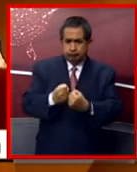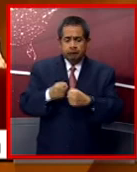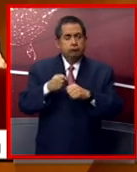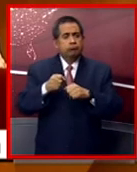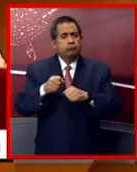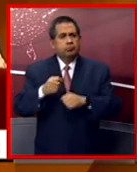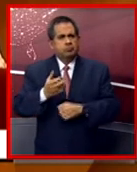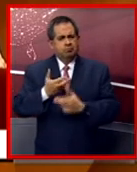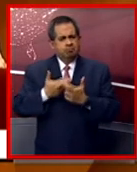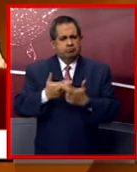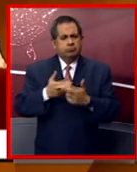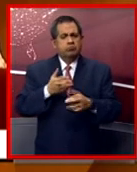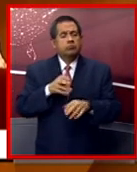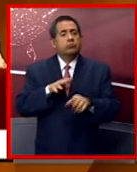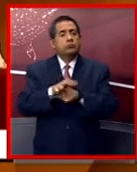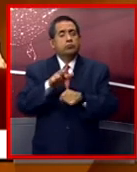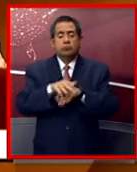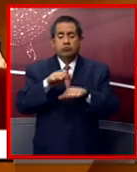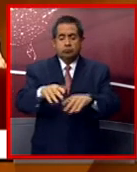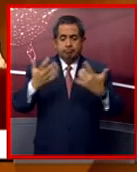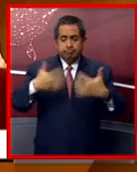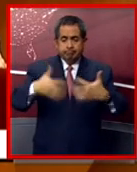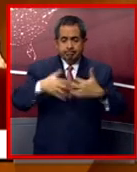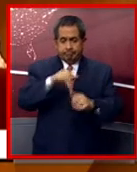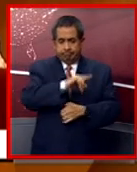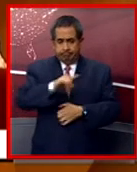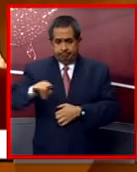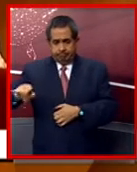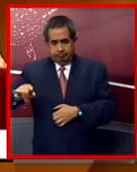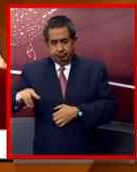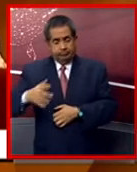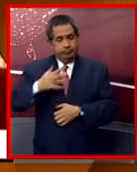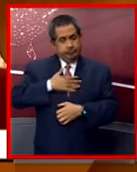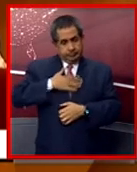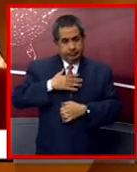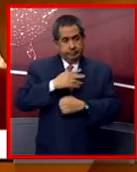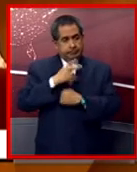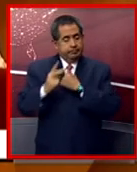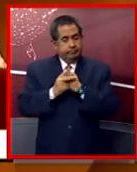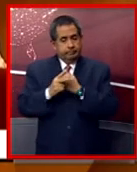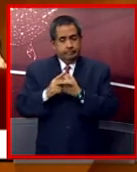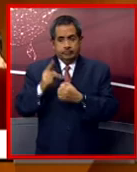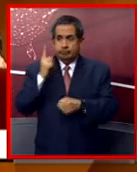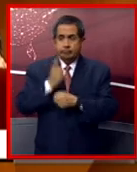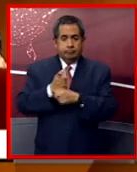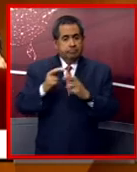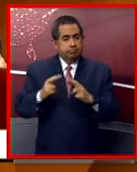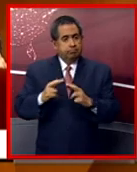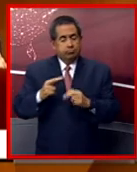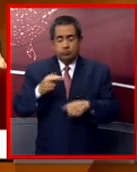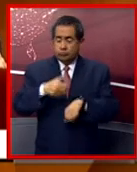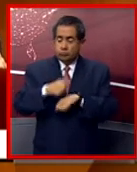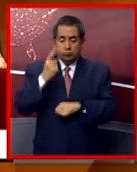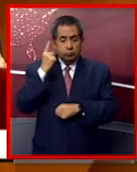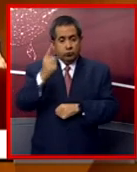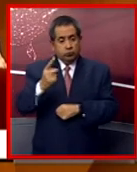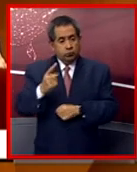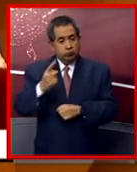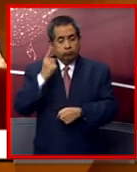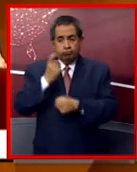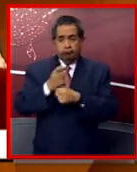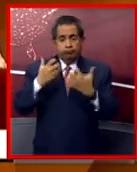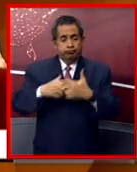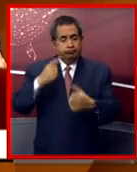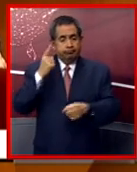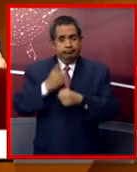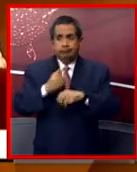industria automotriz. Nuestro país es incluso el mayor fabricante de coches